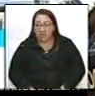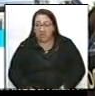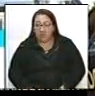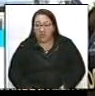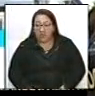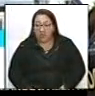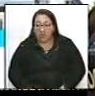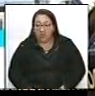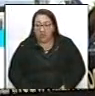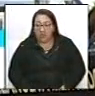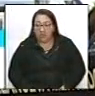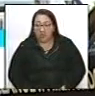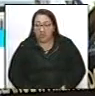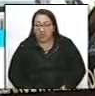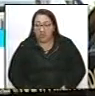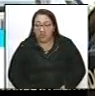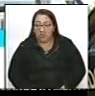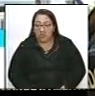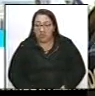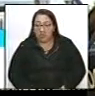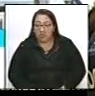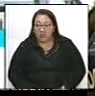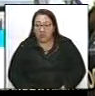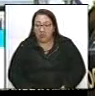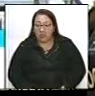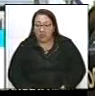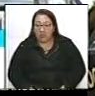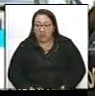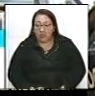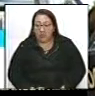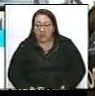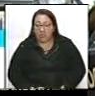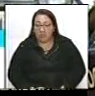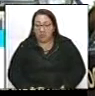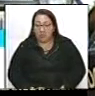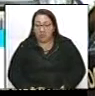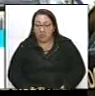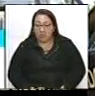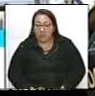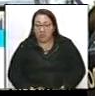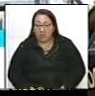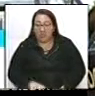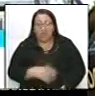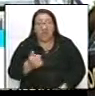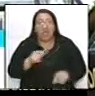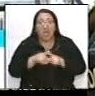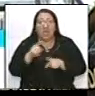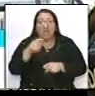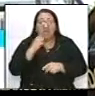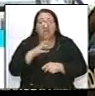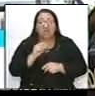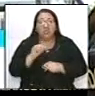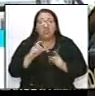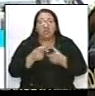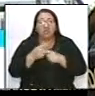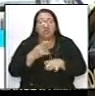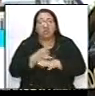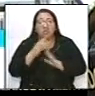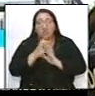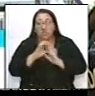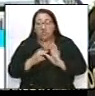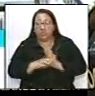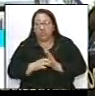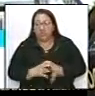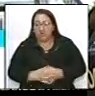que no haya hecho nada, entonces tendría que merecer una explicación. Y el otro elemento, ella también señala que la Subcomisión de Cuestiones